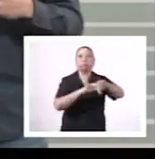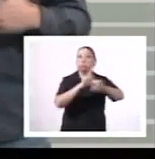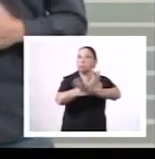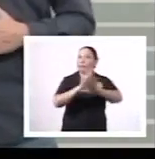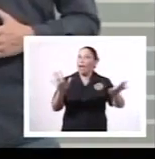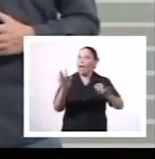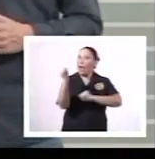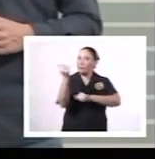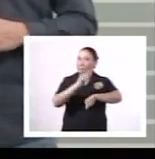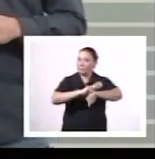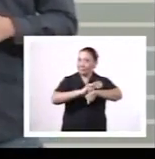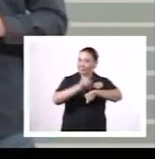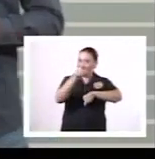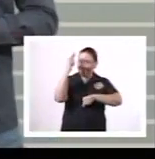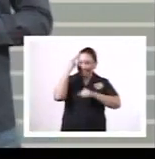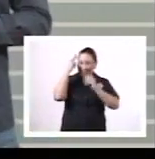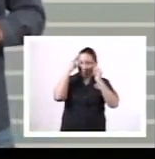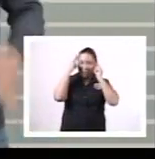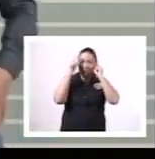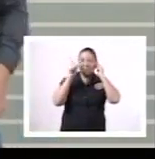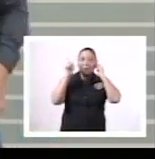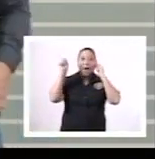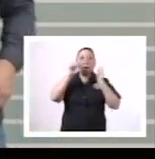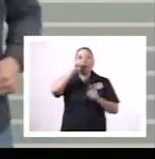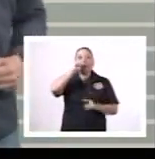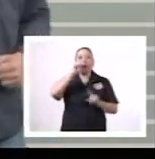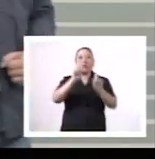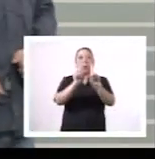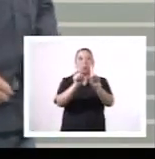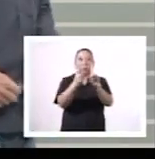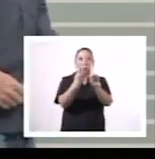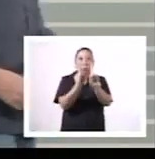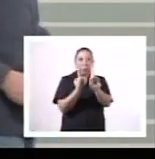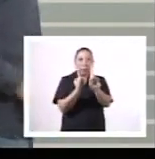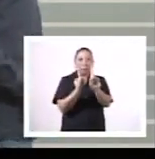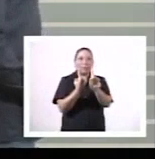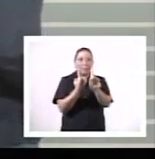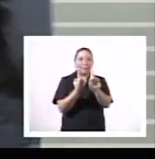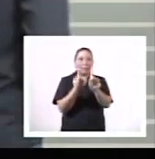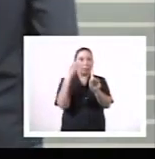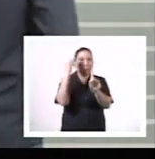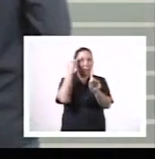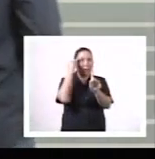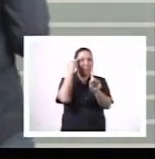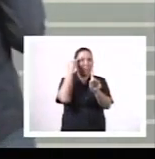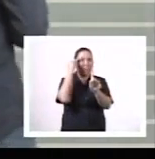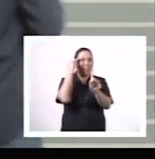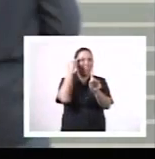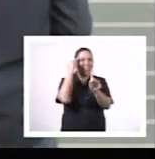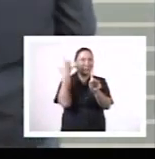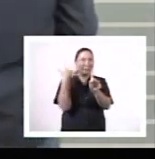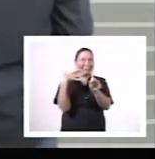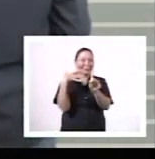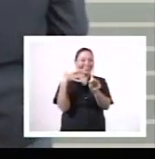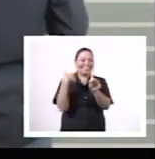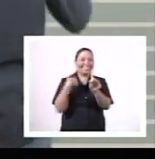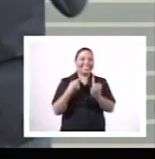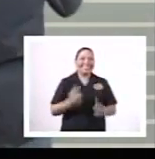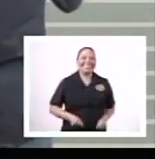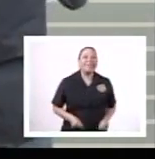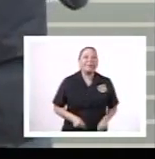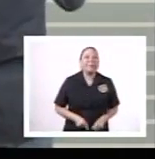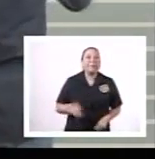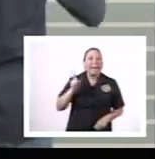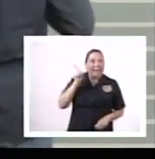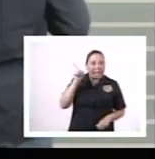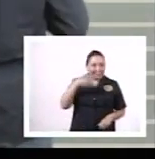pollo! Es tu turno de darte la vuelta. ¡Qué difícil! Espérame, ya voy. No, no se vale, no se vale. Vamos a darte la vuelta y